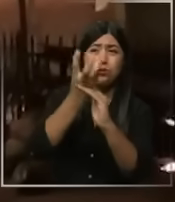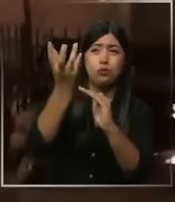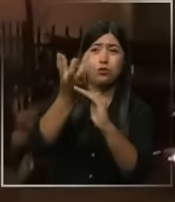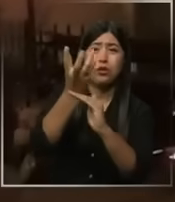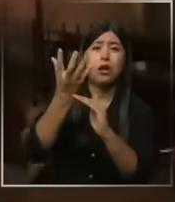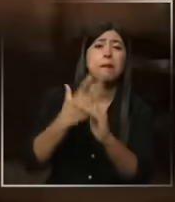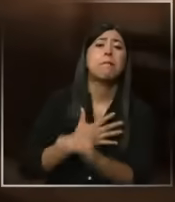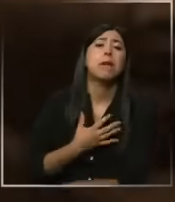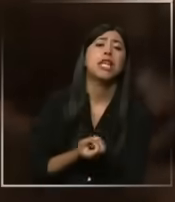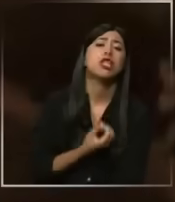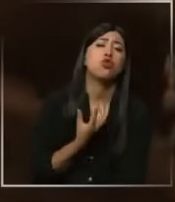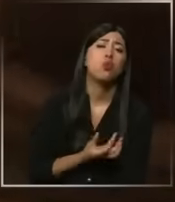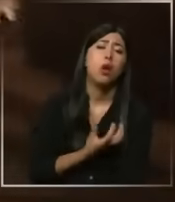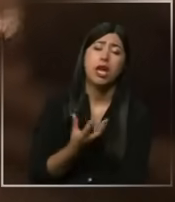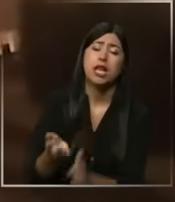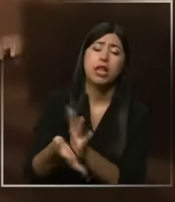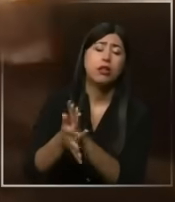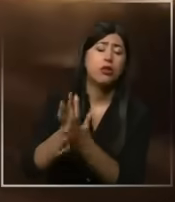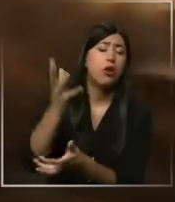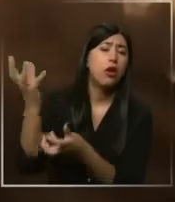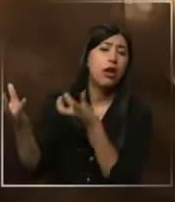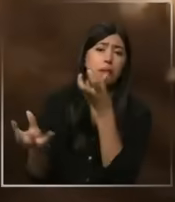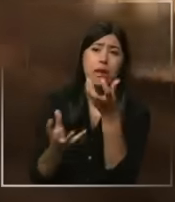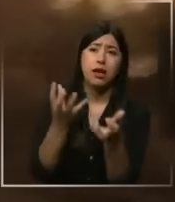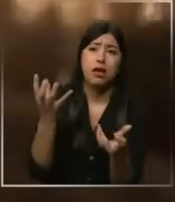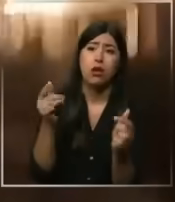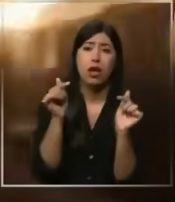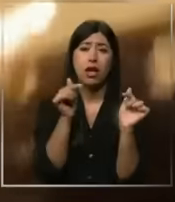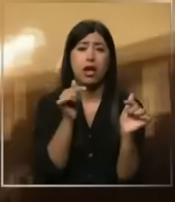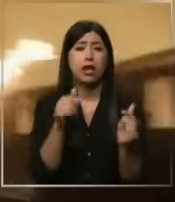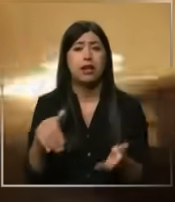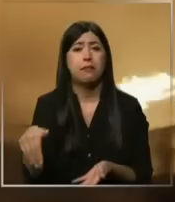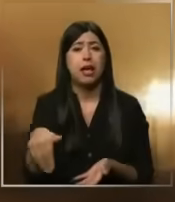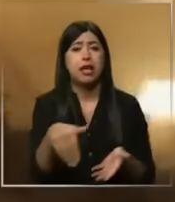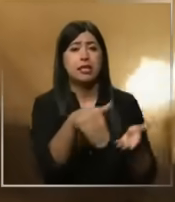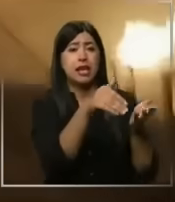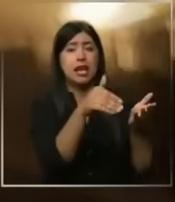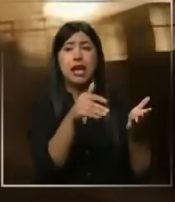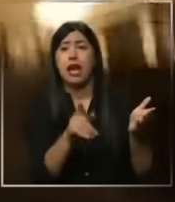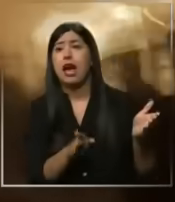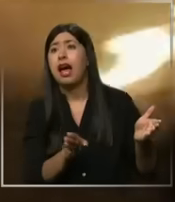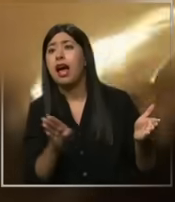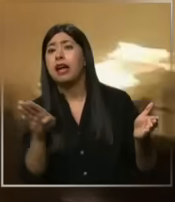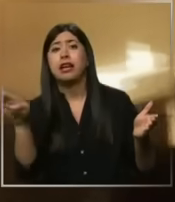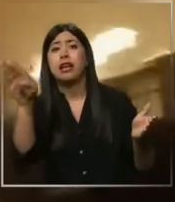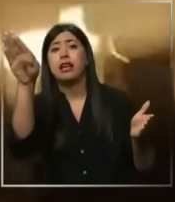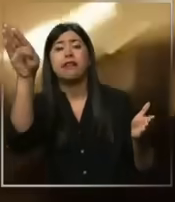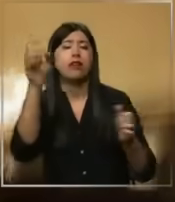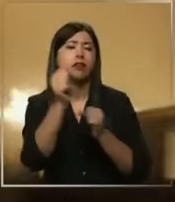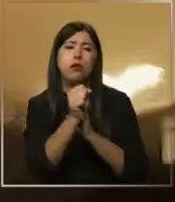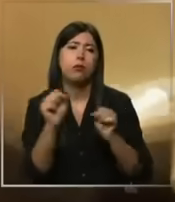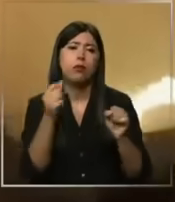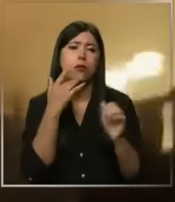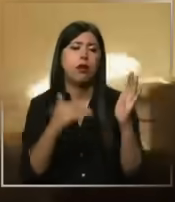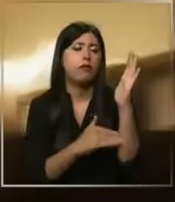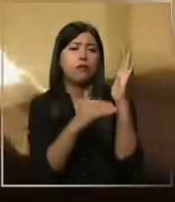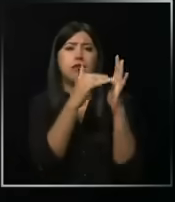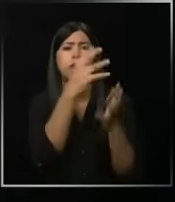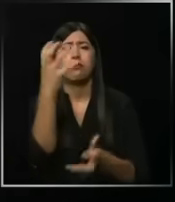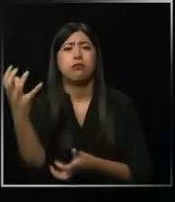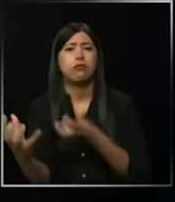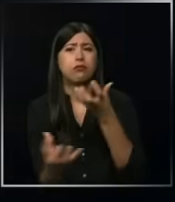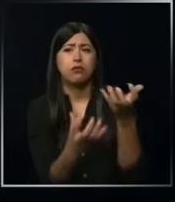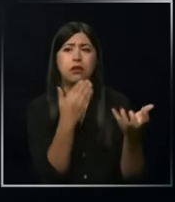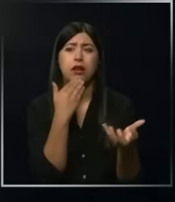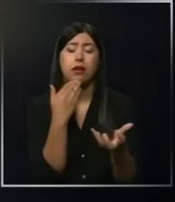casa, mi sobra se quemó, está todo quemado. Acá un pasaje y para arriba yo no puedo subir a los bloques porque están todos quemados también. Es